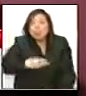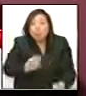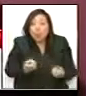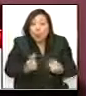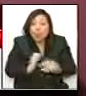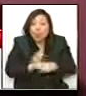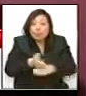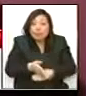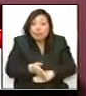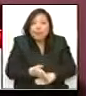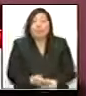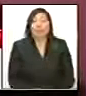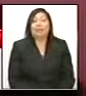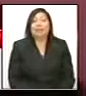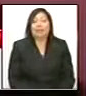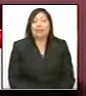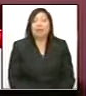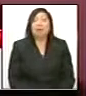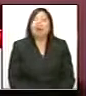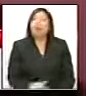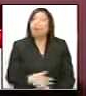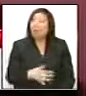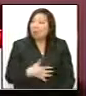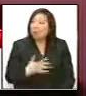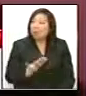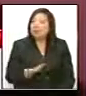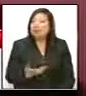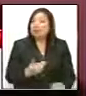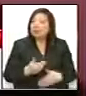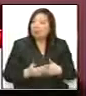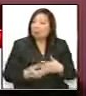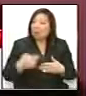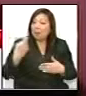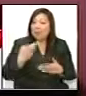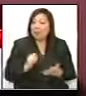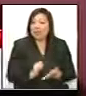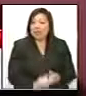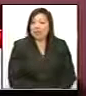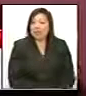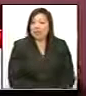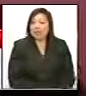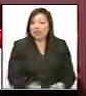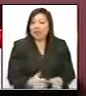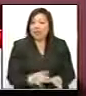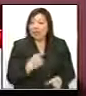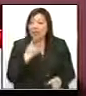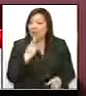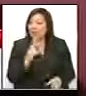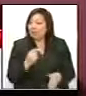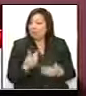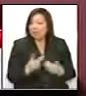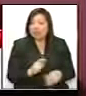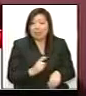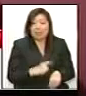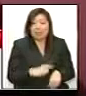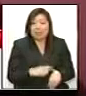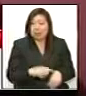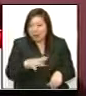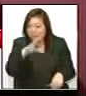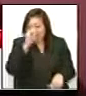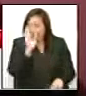¿no? Y que puedan casualmente seguir las políticas que ya se han establecido y no se pierda tiempo en